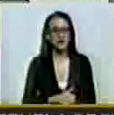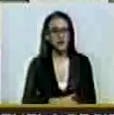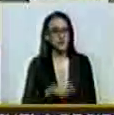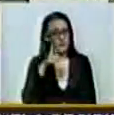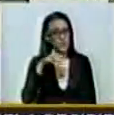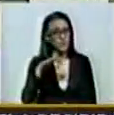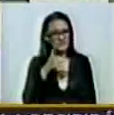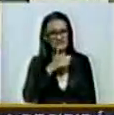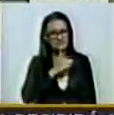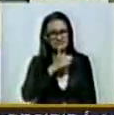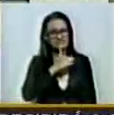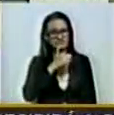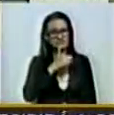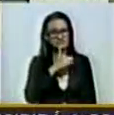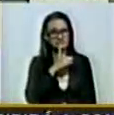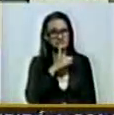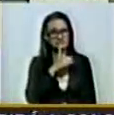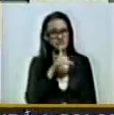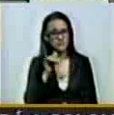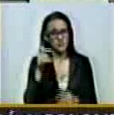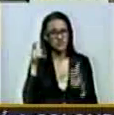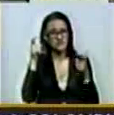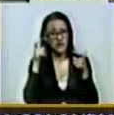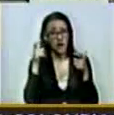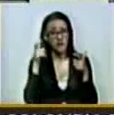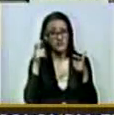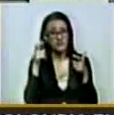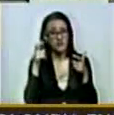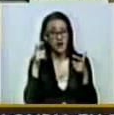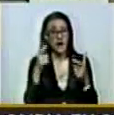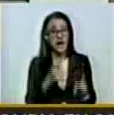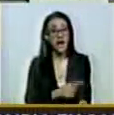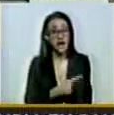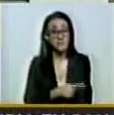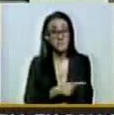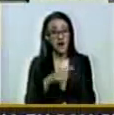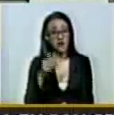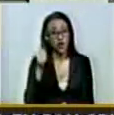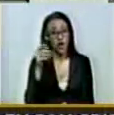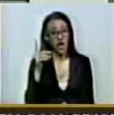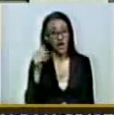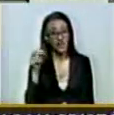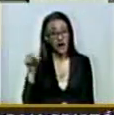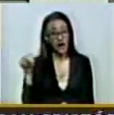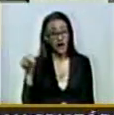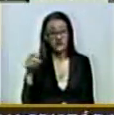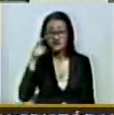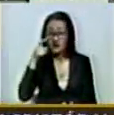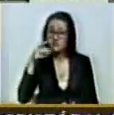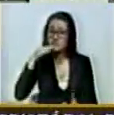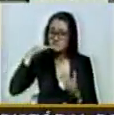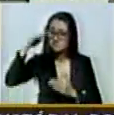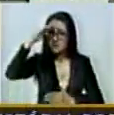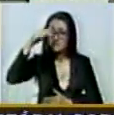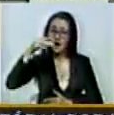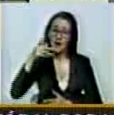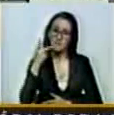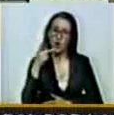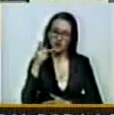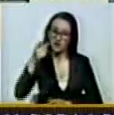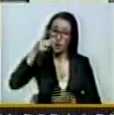con una herramienta que Chávez, hermano de Adán y padre de todos nosotros, padre político me